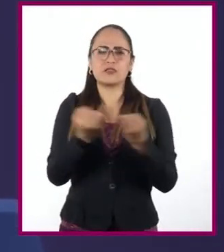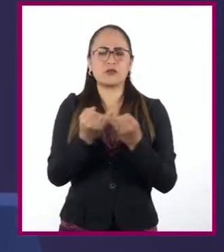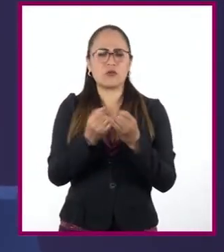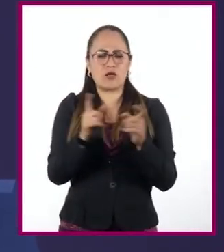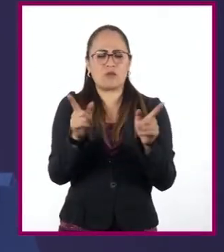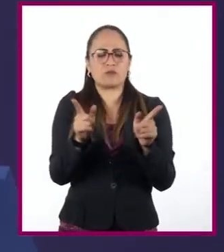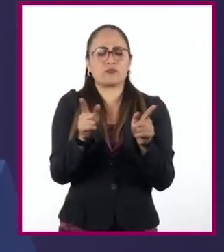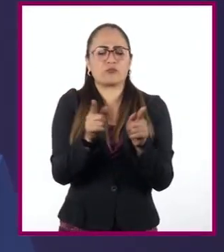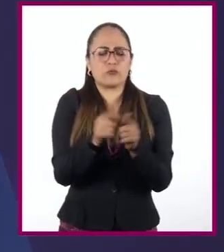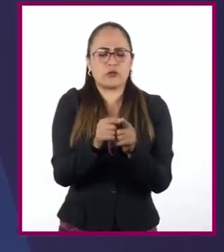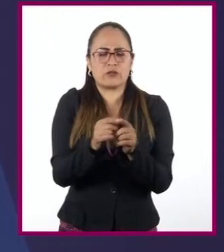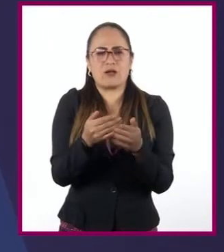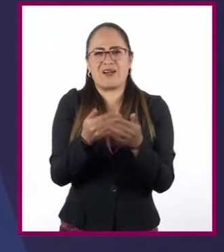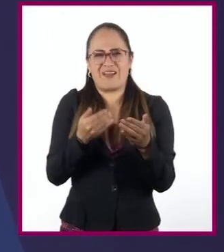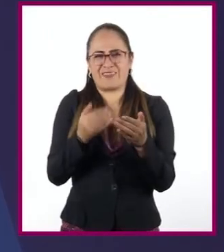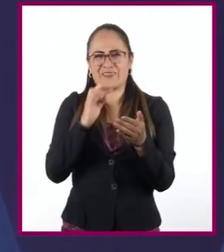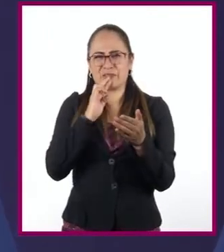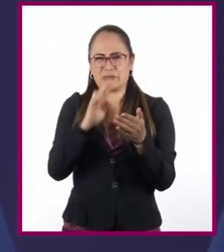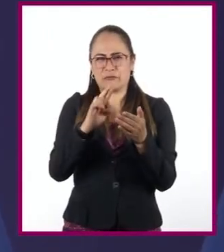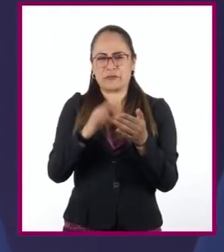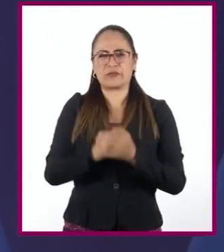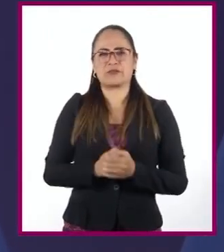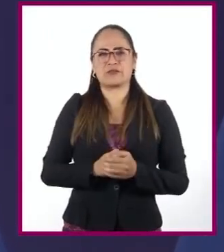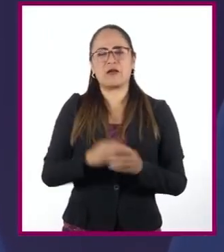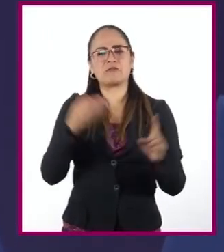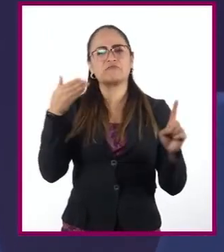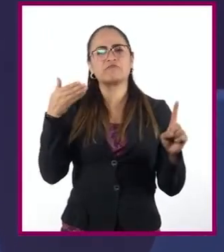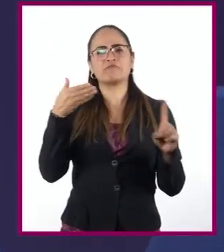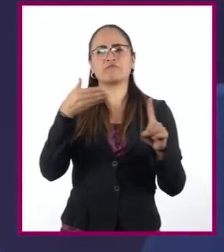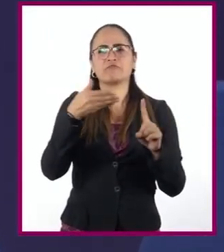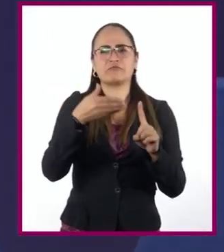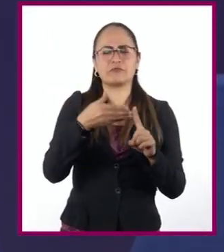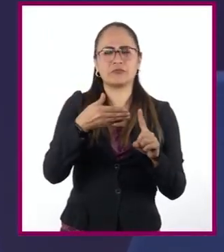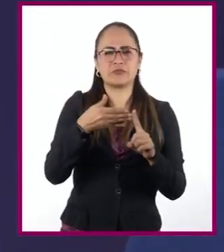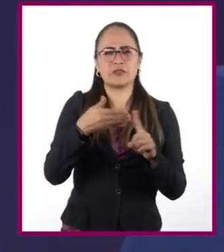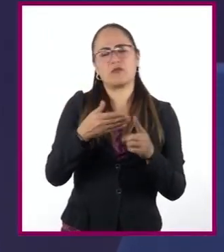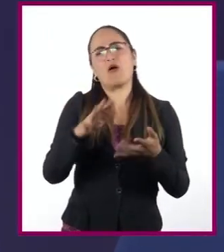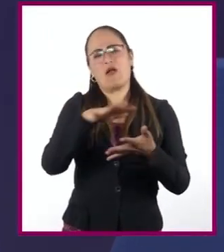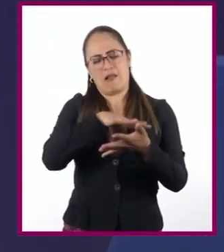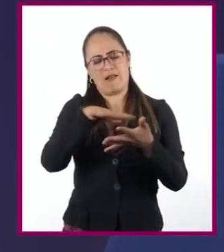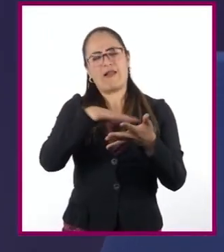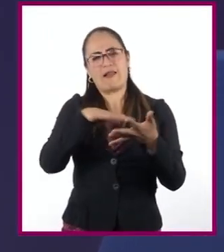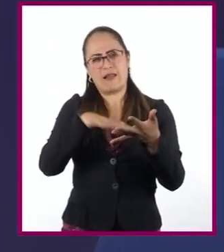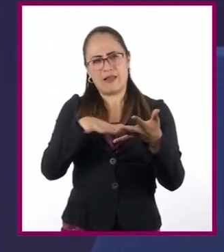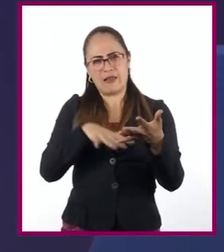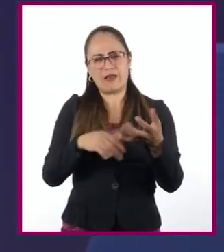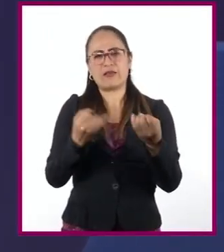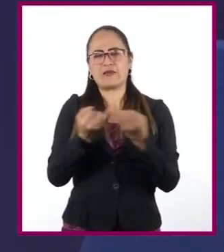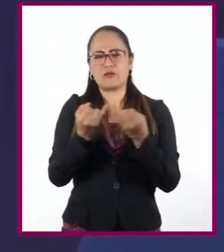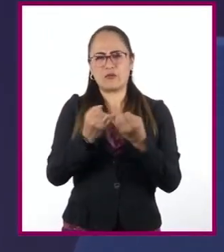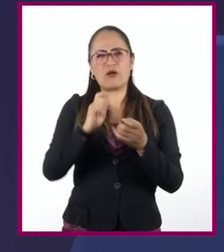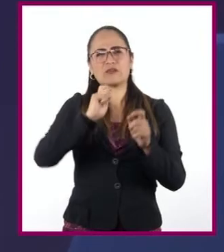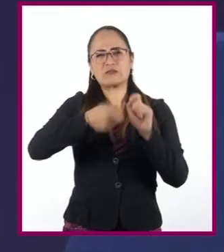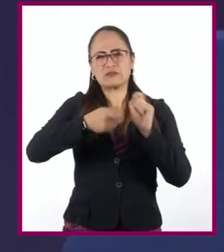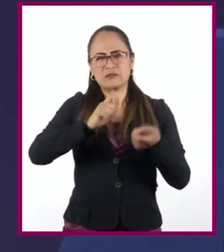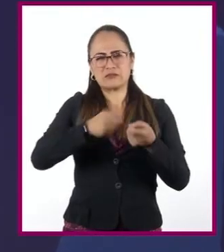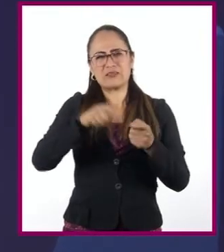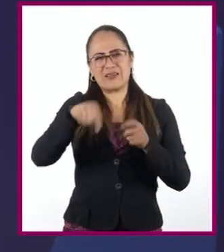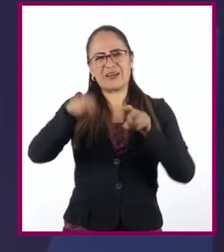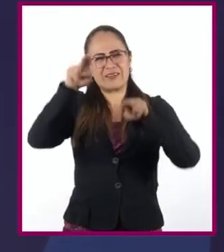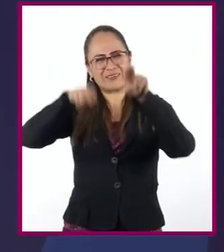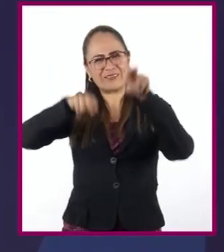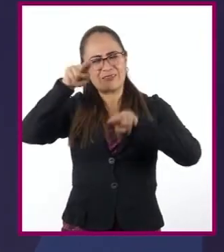conclusión preliminar de los resultados, con la finalidad de apoyar la lectura e interpretación de los recursos